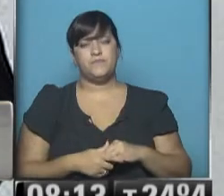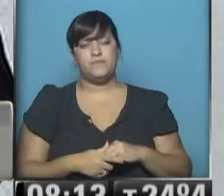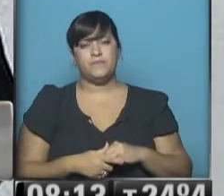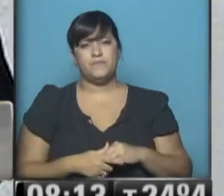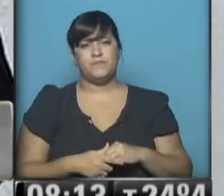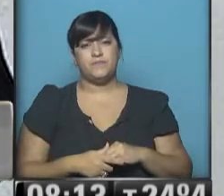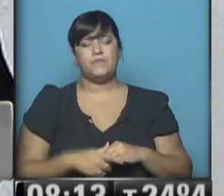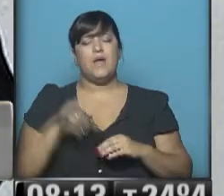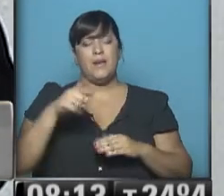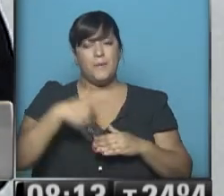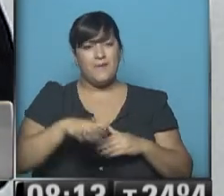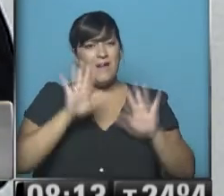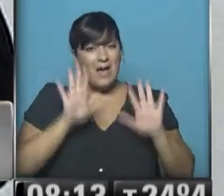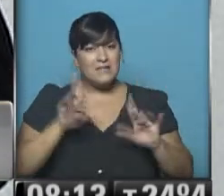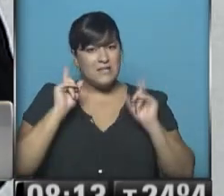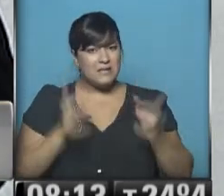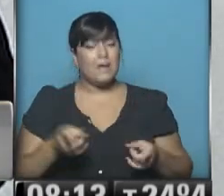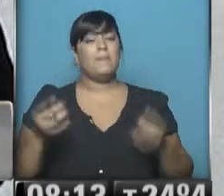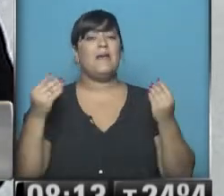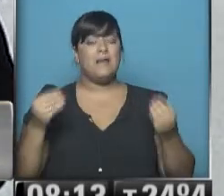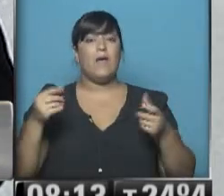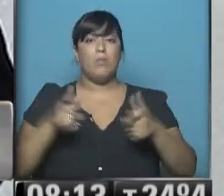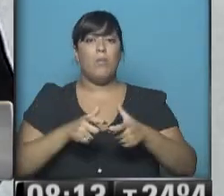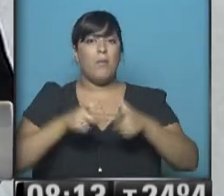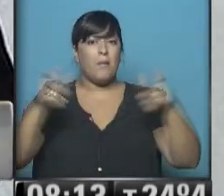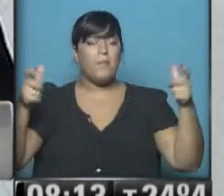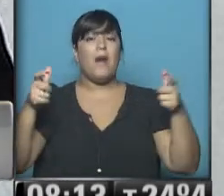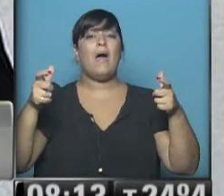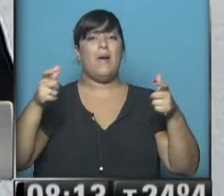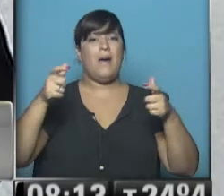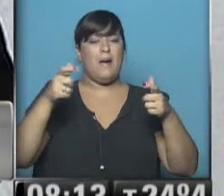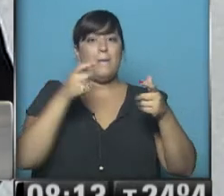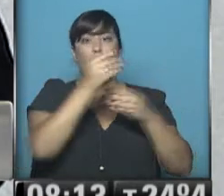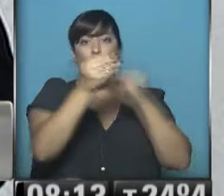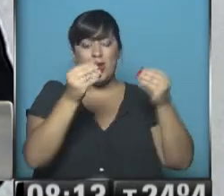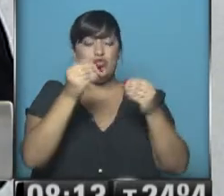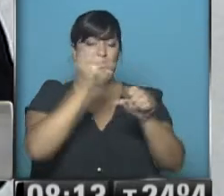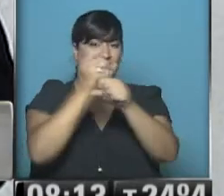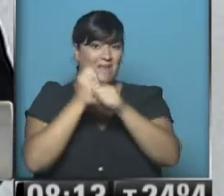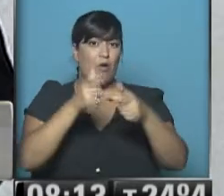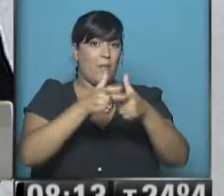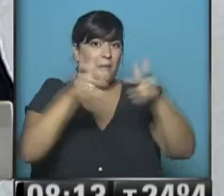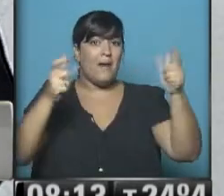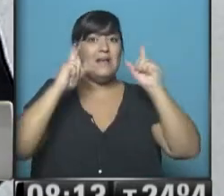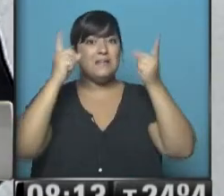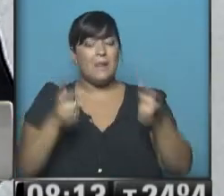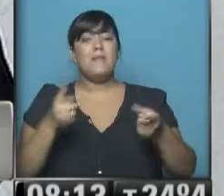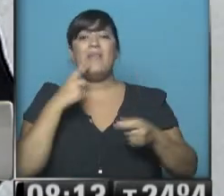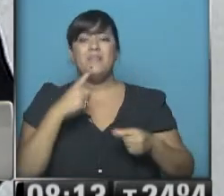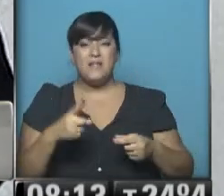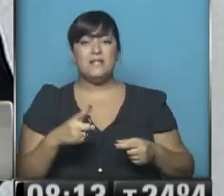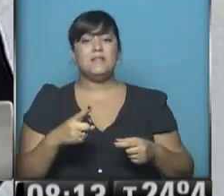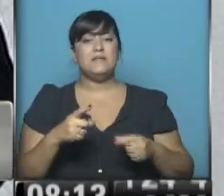va a ocurrir y está ocurriendo e incrementando el volumen de demanda laboral lo que se va a producir es la sustitución de